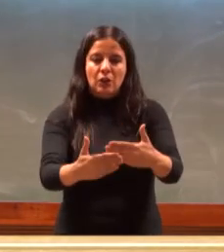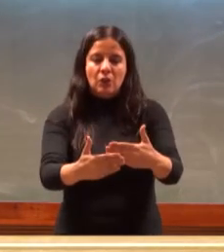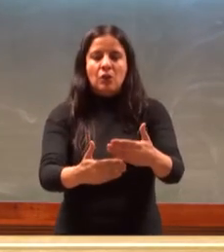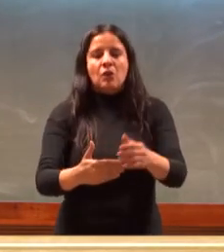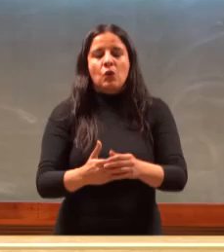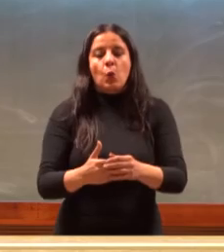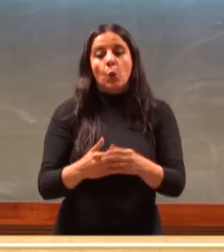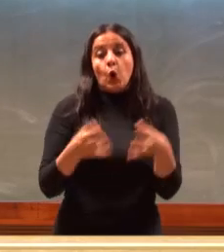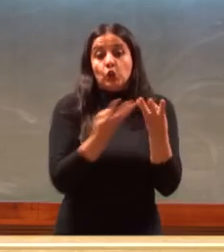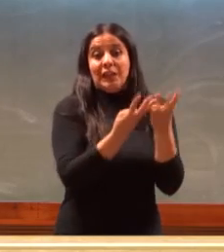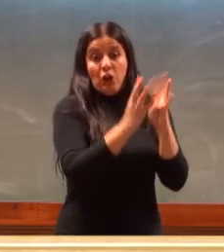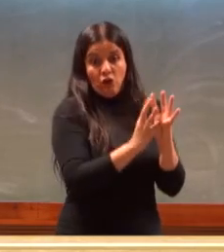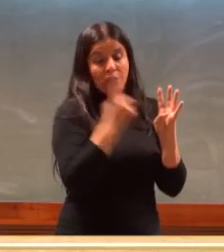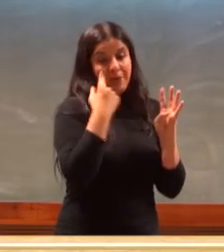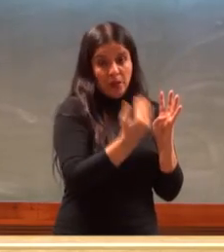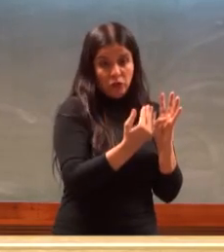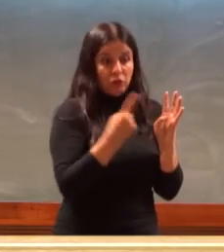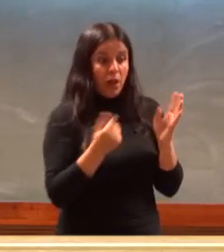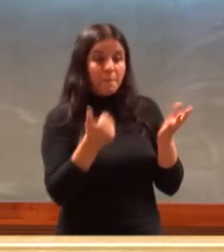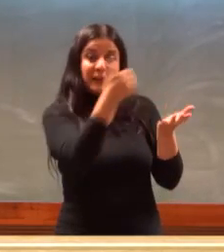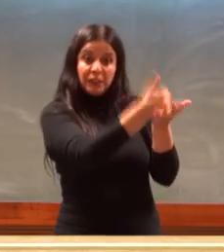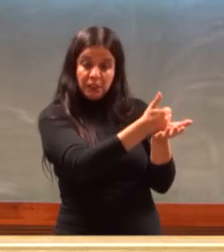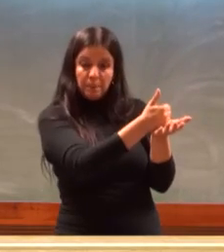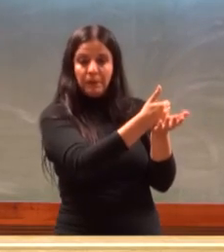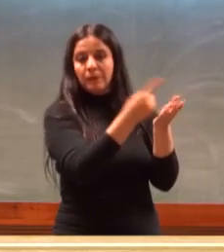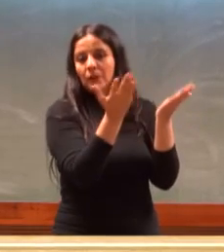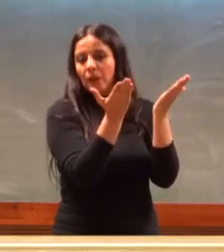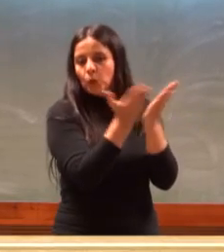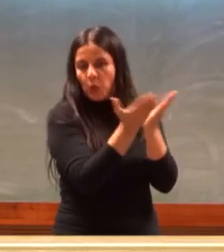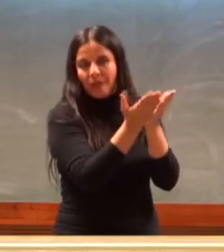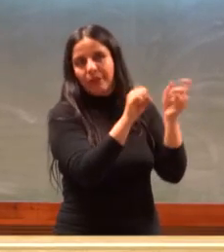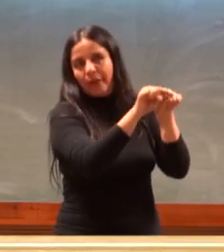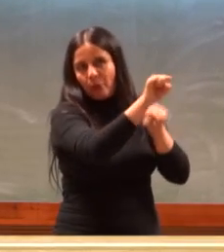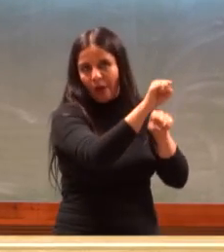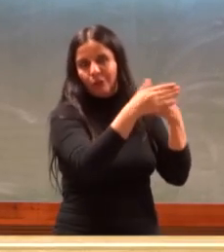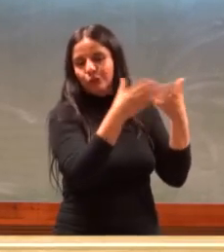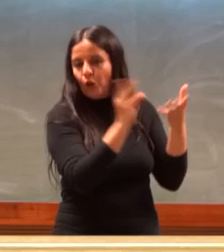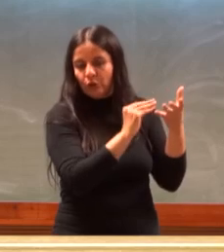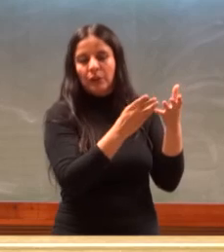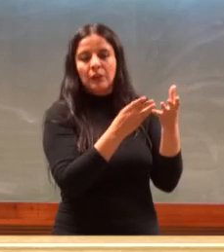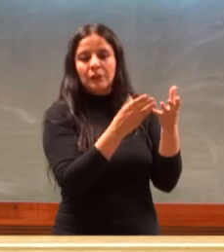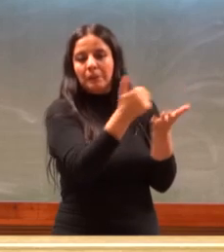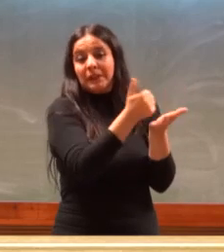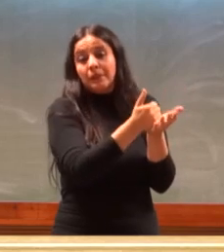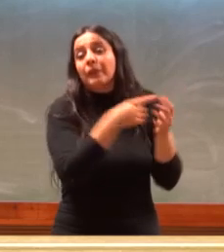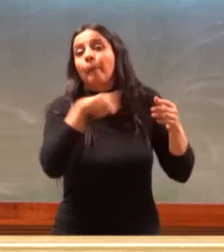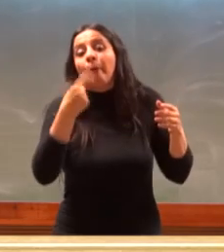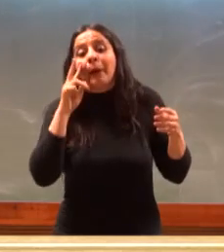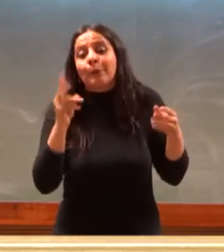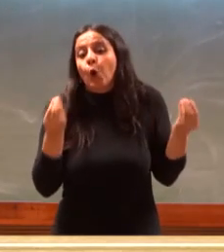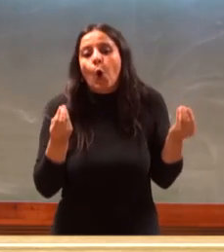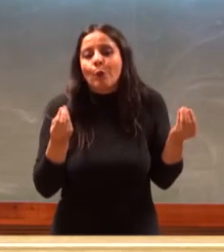participen otros claustros estudiantes y graduados que integran hoy proyectos que a través de un sistema Que obviamente tendrá que discutir el